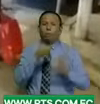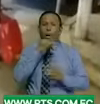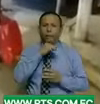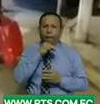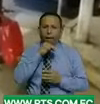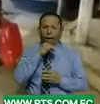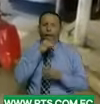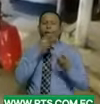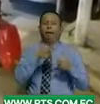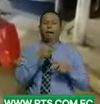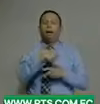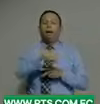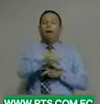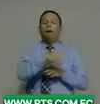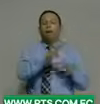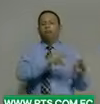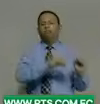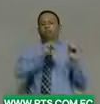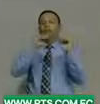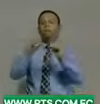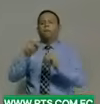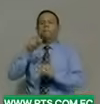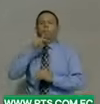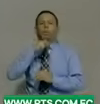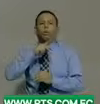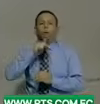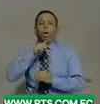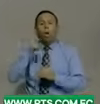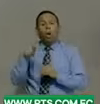fue trasladado a su natal Puerto Viejo, de donde había llegado a